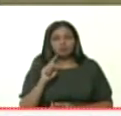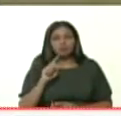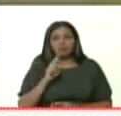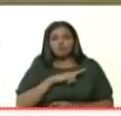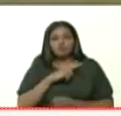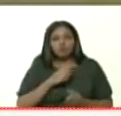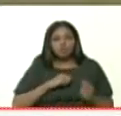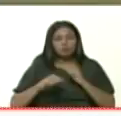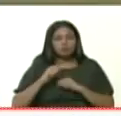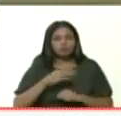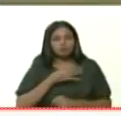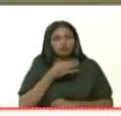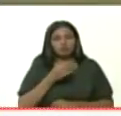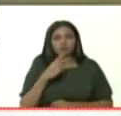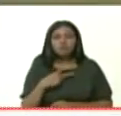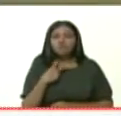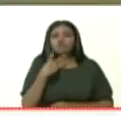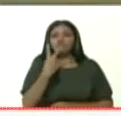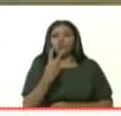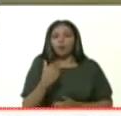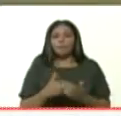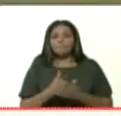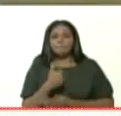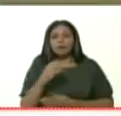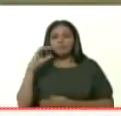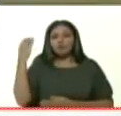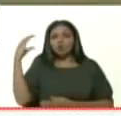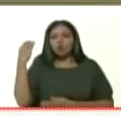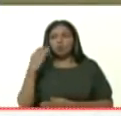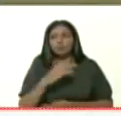sociales levanten su voz por Colombia.